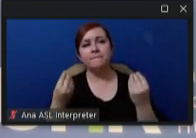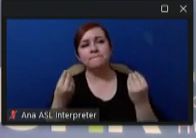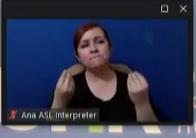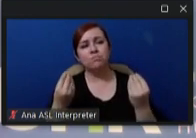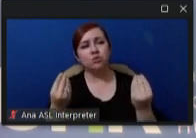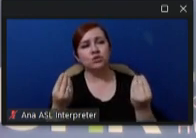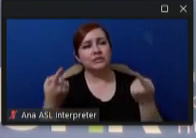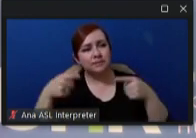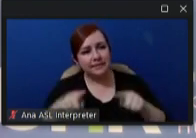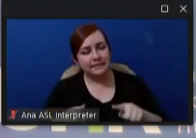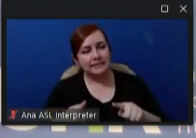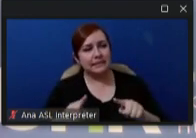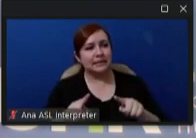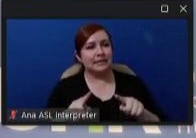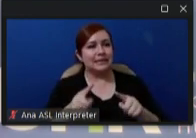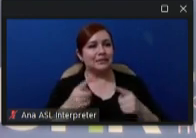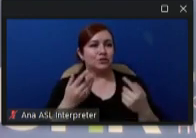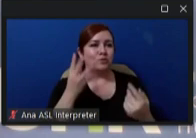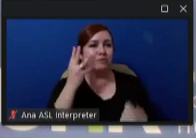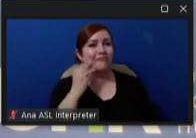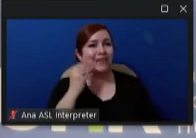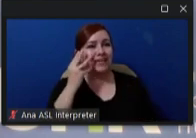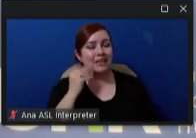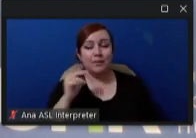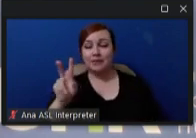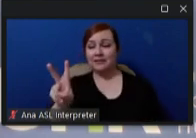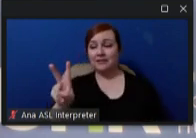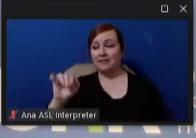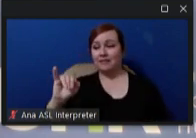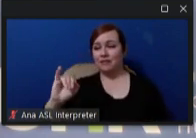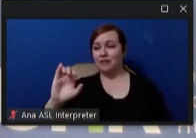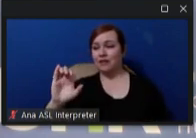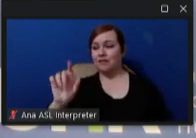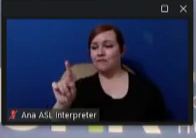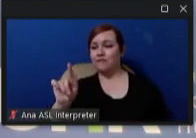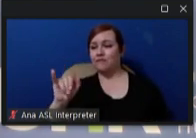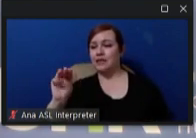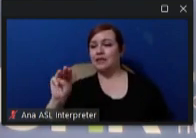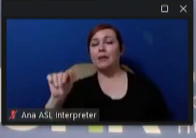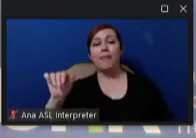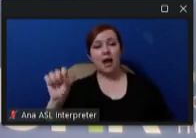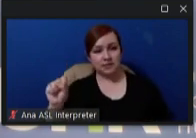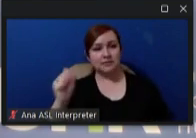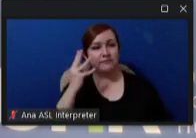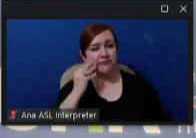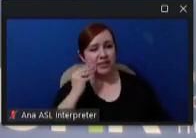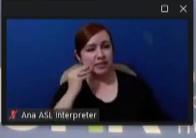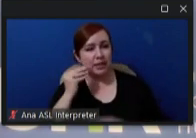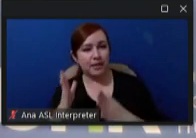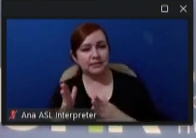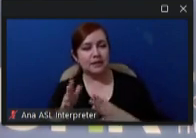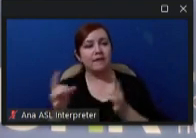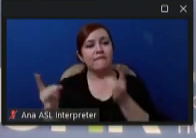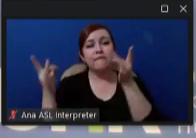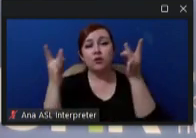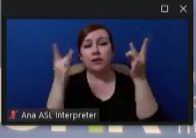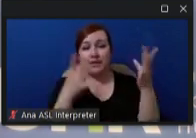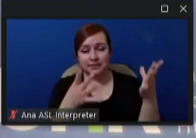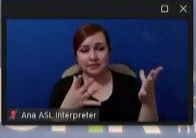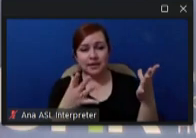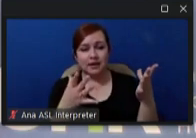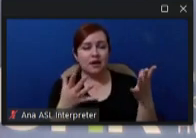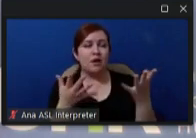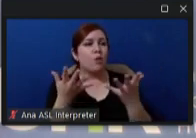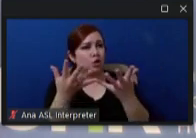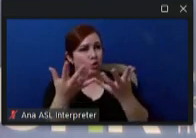víctimas de múltiples violencias, múltiples formas de violencia cuando quieren ejercer